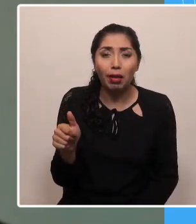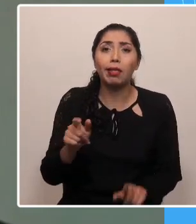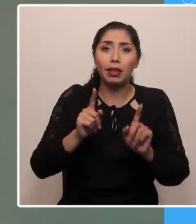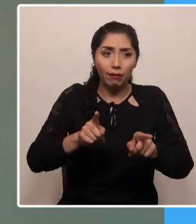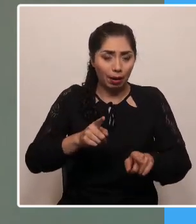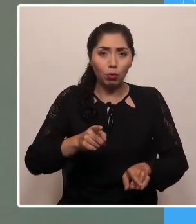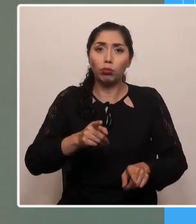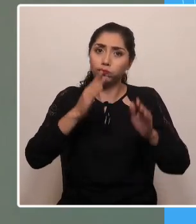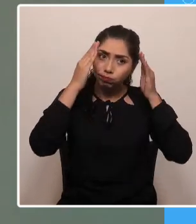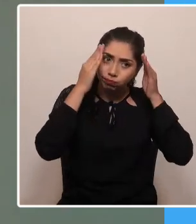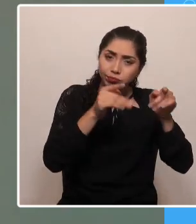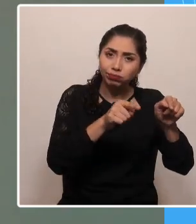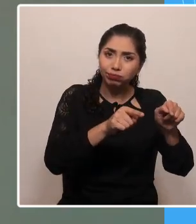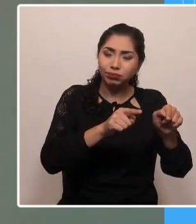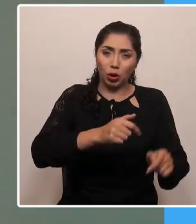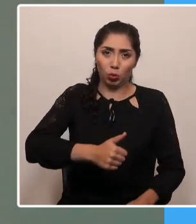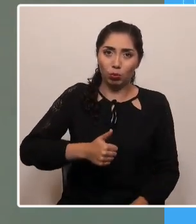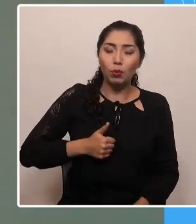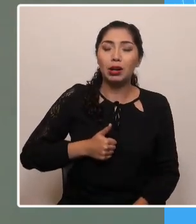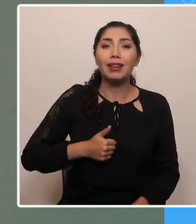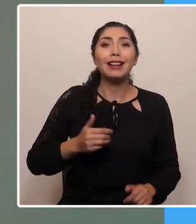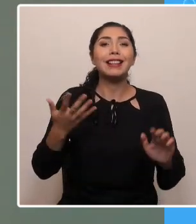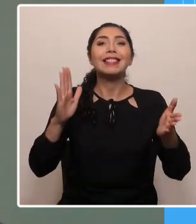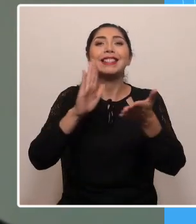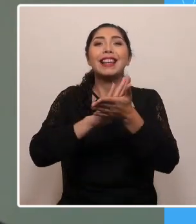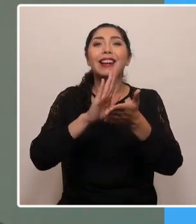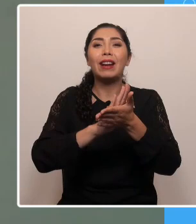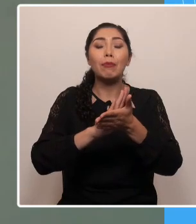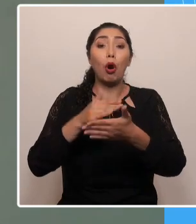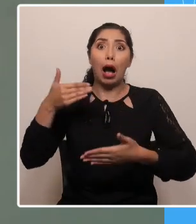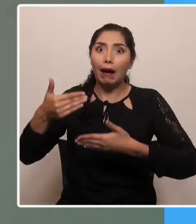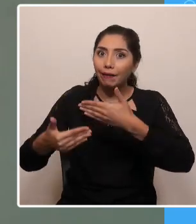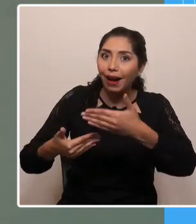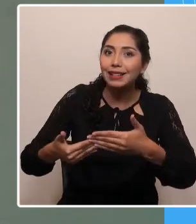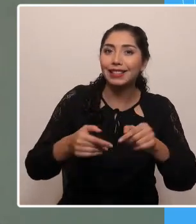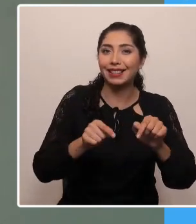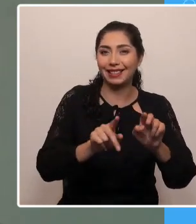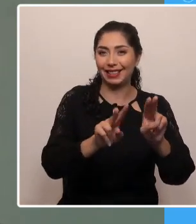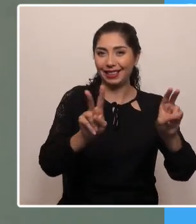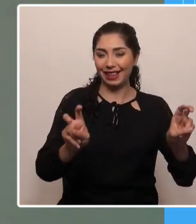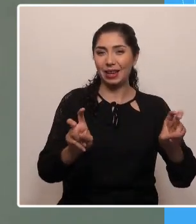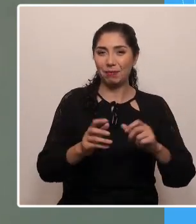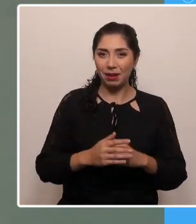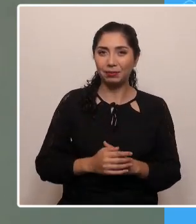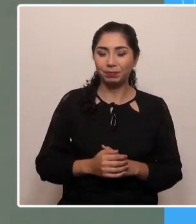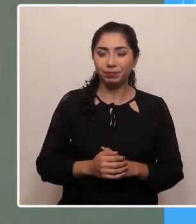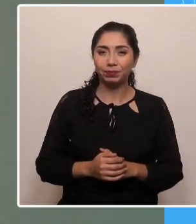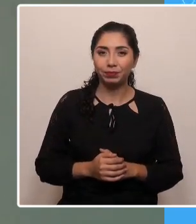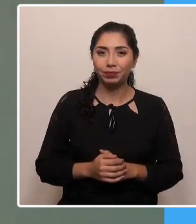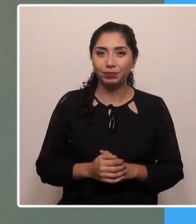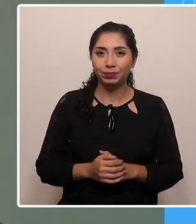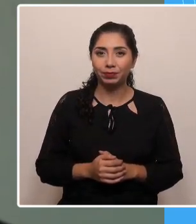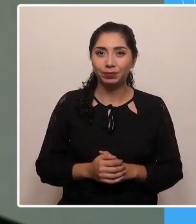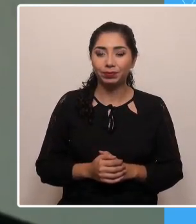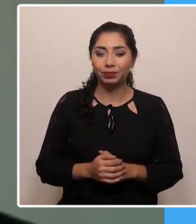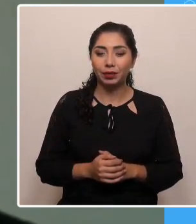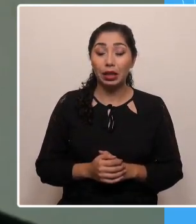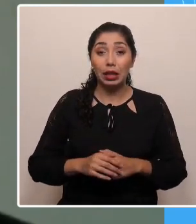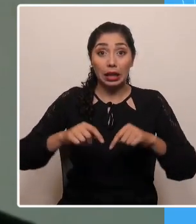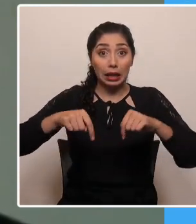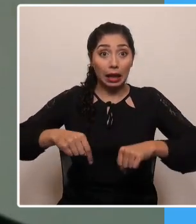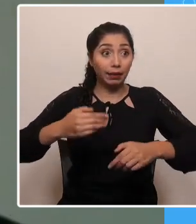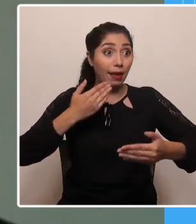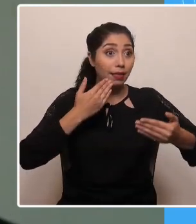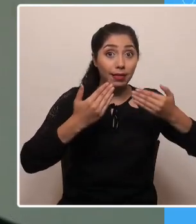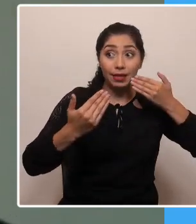Entonces, celebremos los avances que hemos tenido en esta materia, al menos teóricamente, y hagamos de este debate,